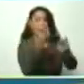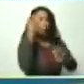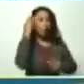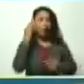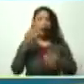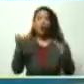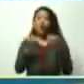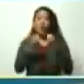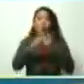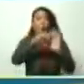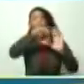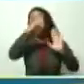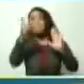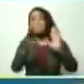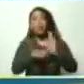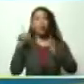completa,